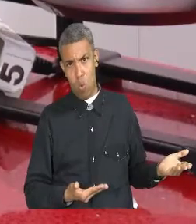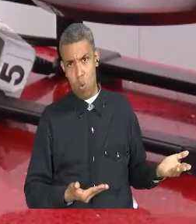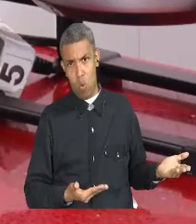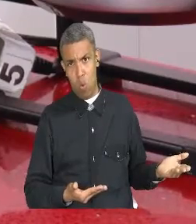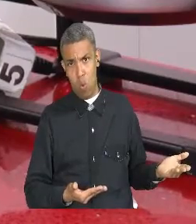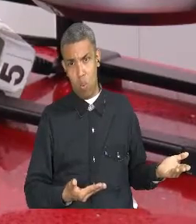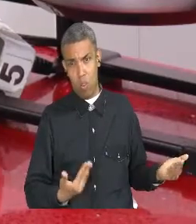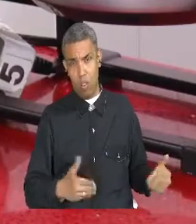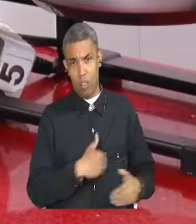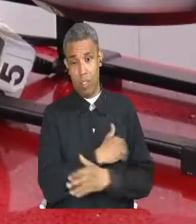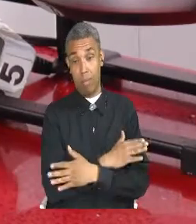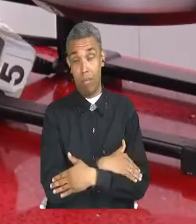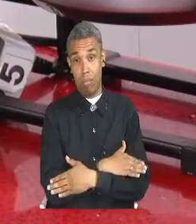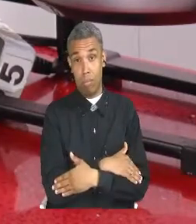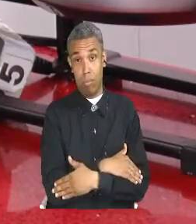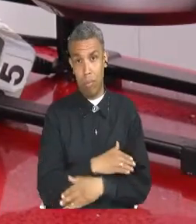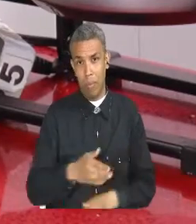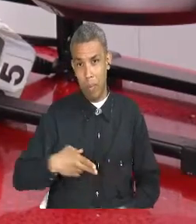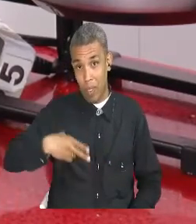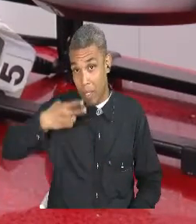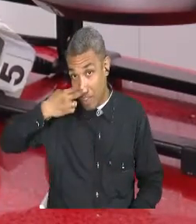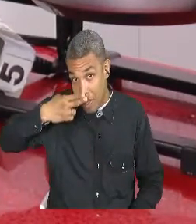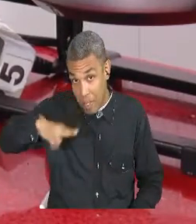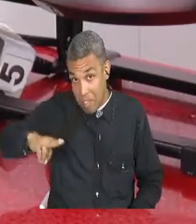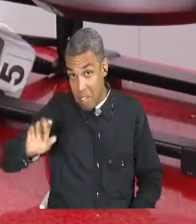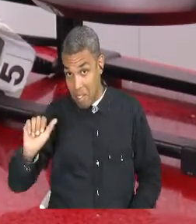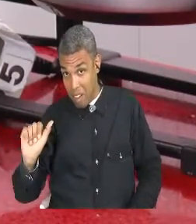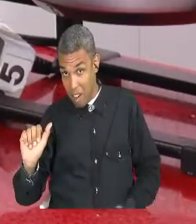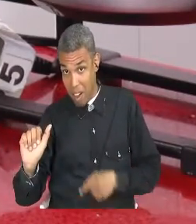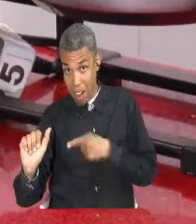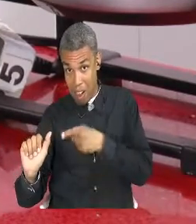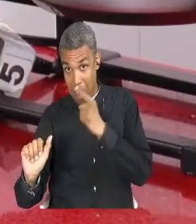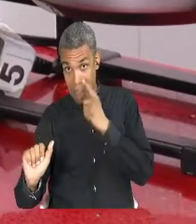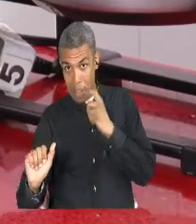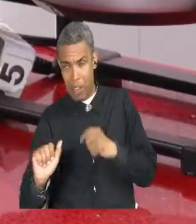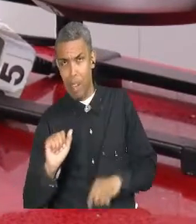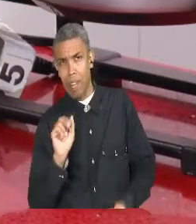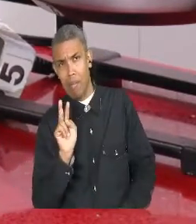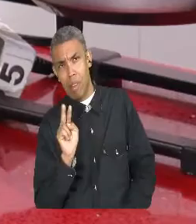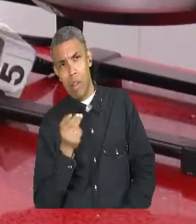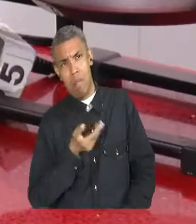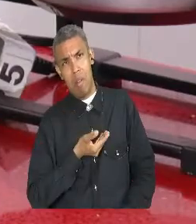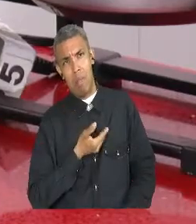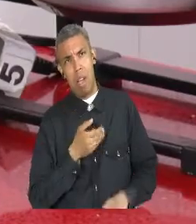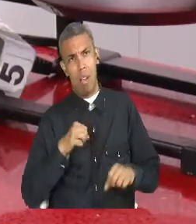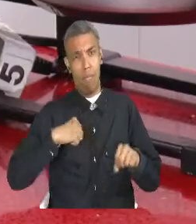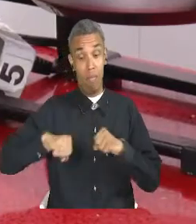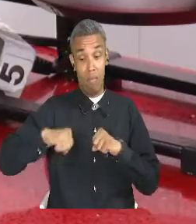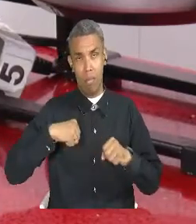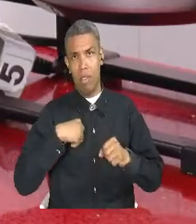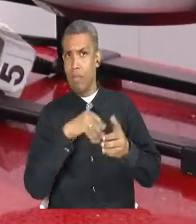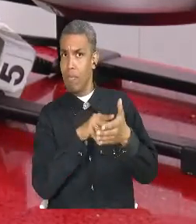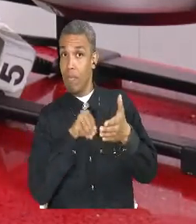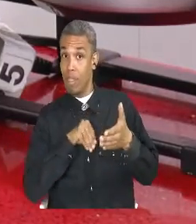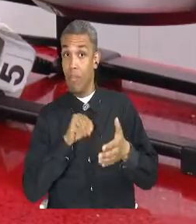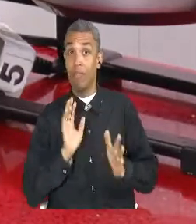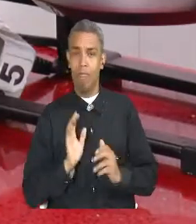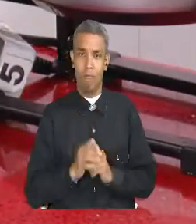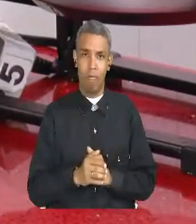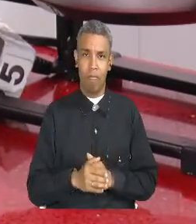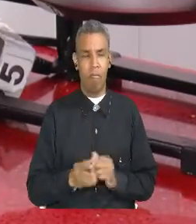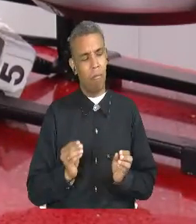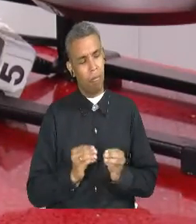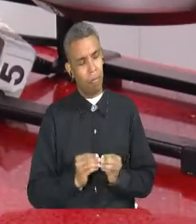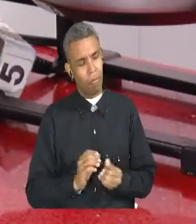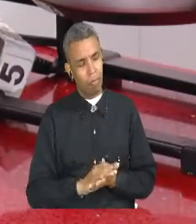a seguir para Valentina, ¿no? Porque Valentina es esa mamita emprendedora, tajante y pujante. Bueno, mientras tanto, Wilson,